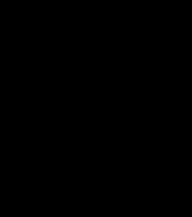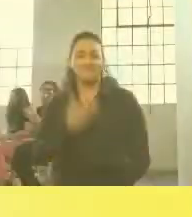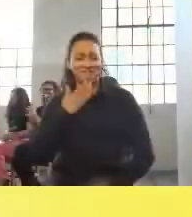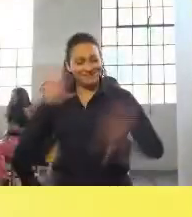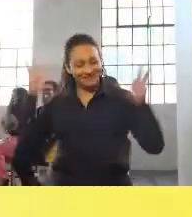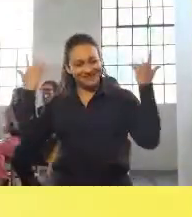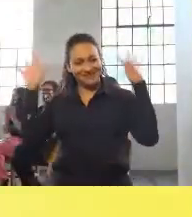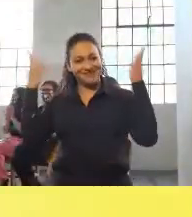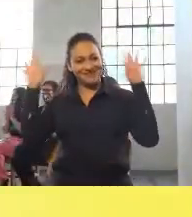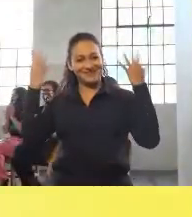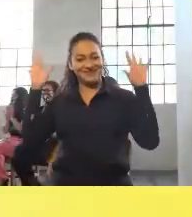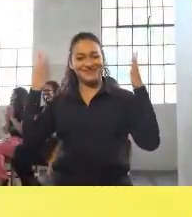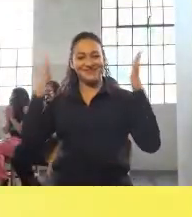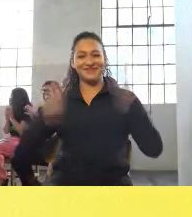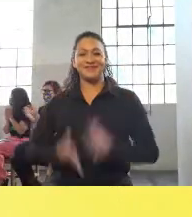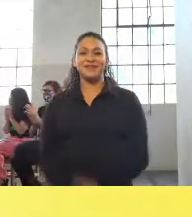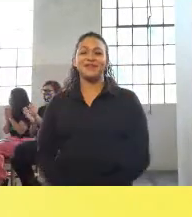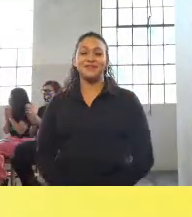gracias.